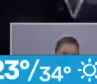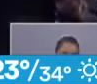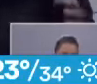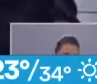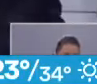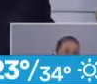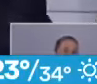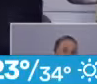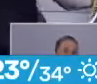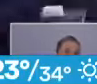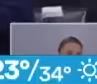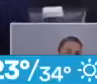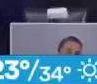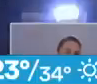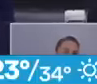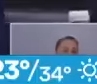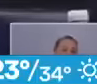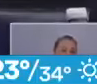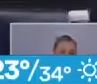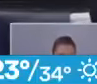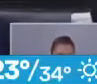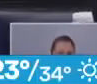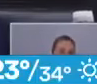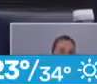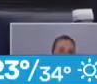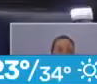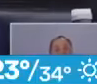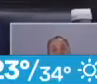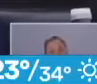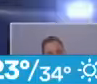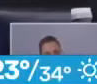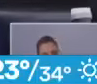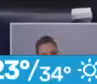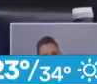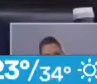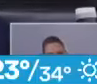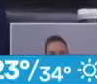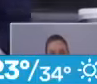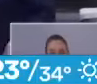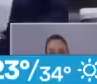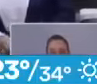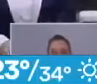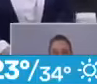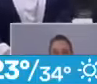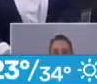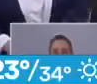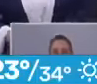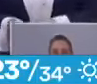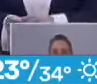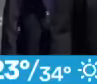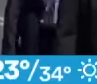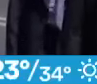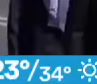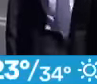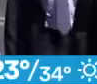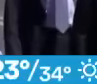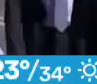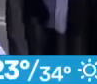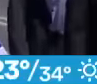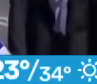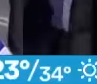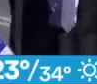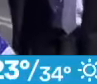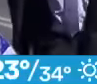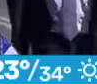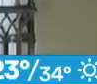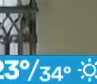Esto significaba el cambio de liderazgo de la pandemia, era una cosa, veníamos de unas cifras terribles en términos de personas fallecidas, contagios, por lo tanto no era